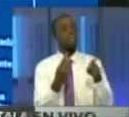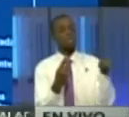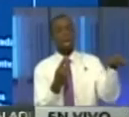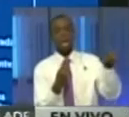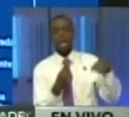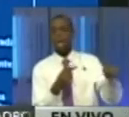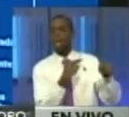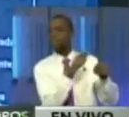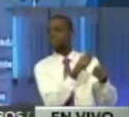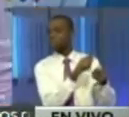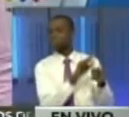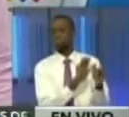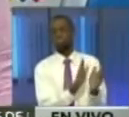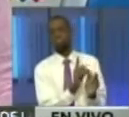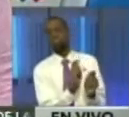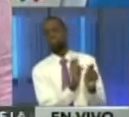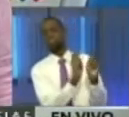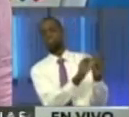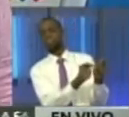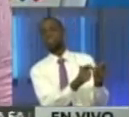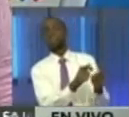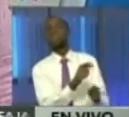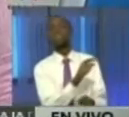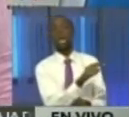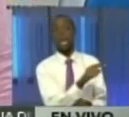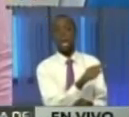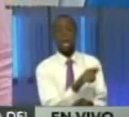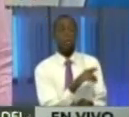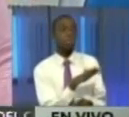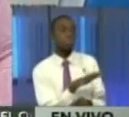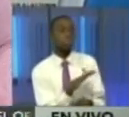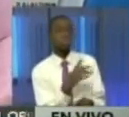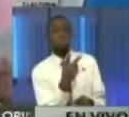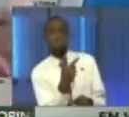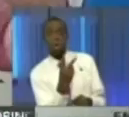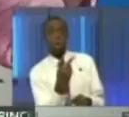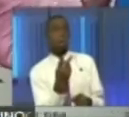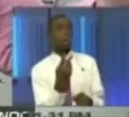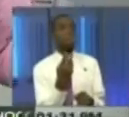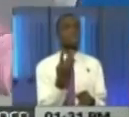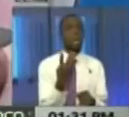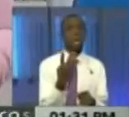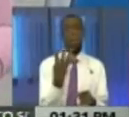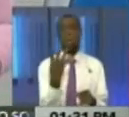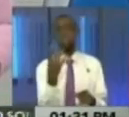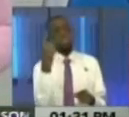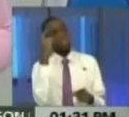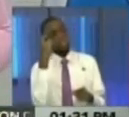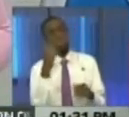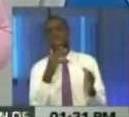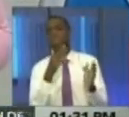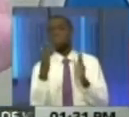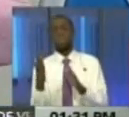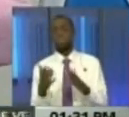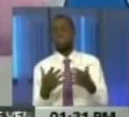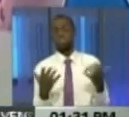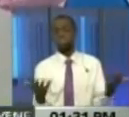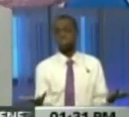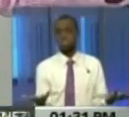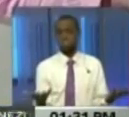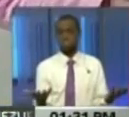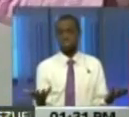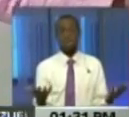no podíamos determinar si lo iban a entregar el 2, el 3, el 4, el 5, la siguiente semana, porque ese es un lapso